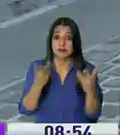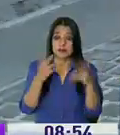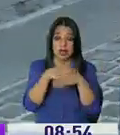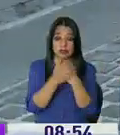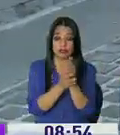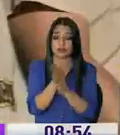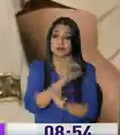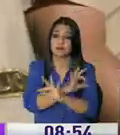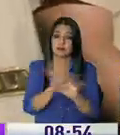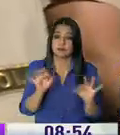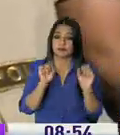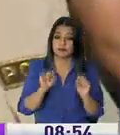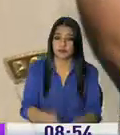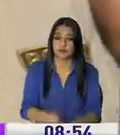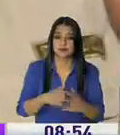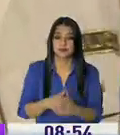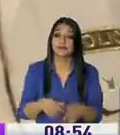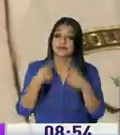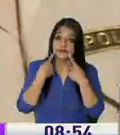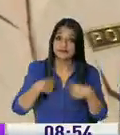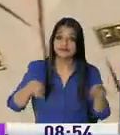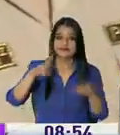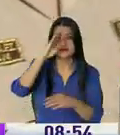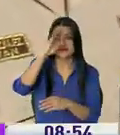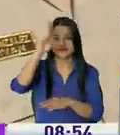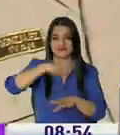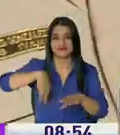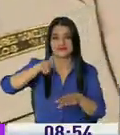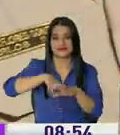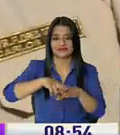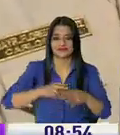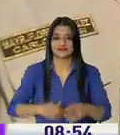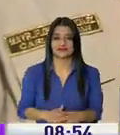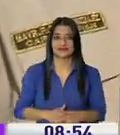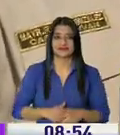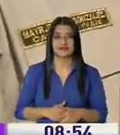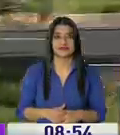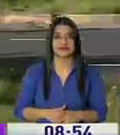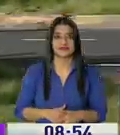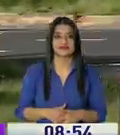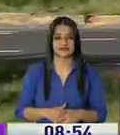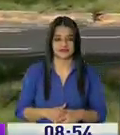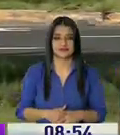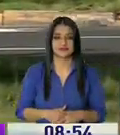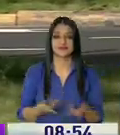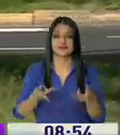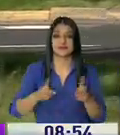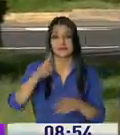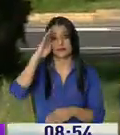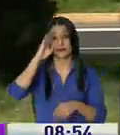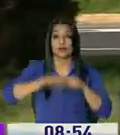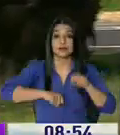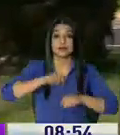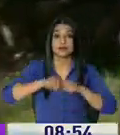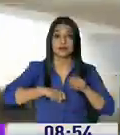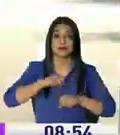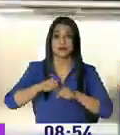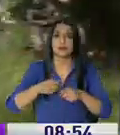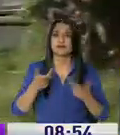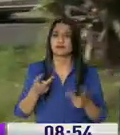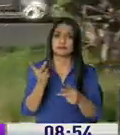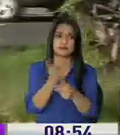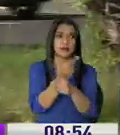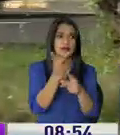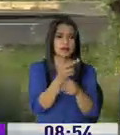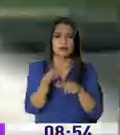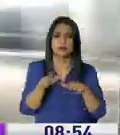con agua y jabón. Es un mensaje de la Policía Nacional. Además, los policiclos buscan combatir a la delincuencia